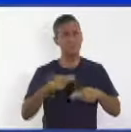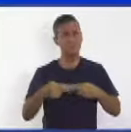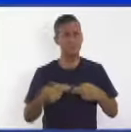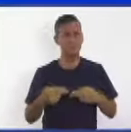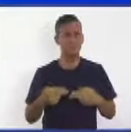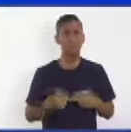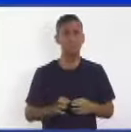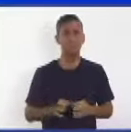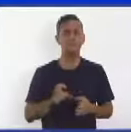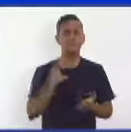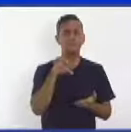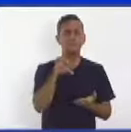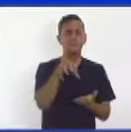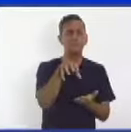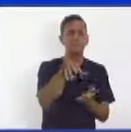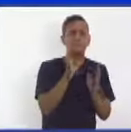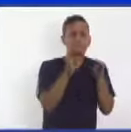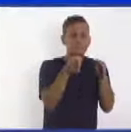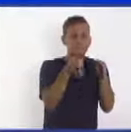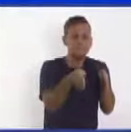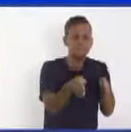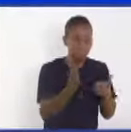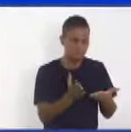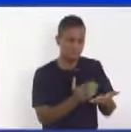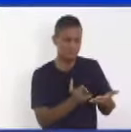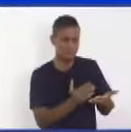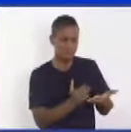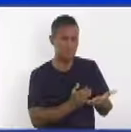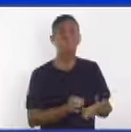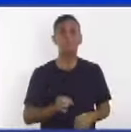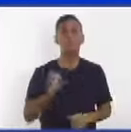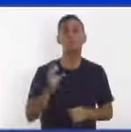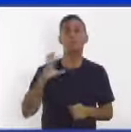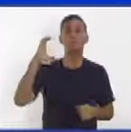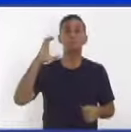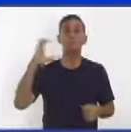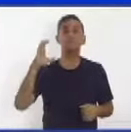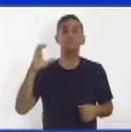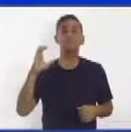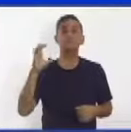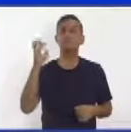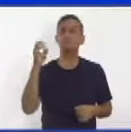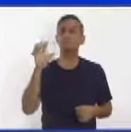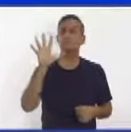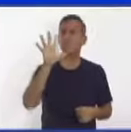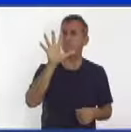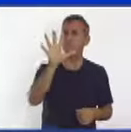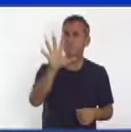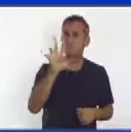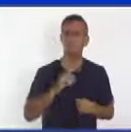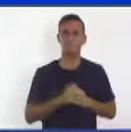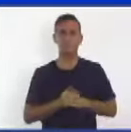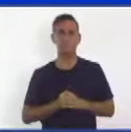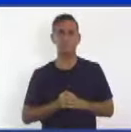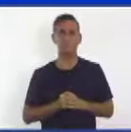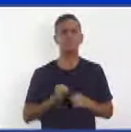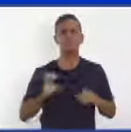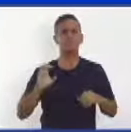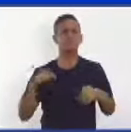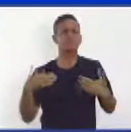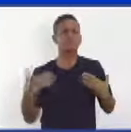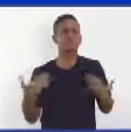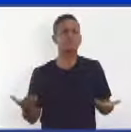capítulo quinto capítulo 5 tienen aclarado cuál es la página en